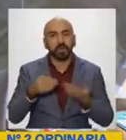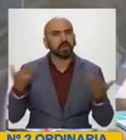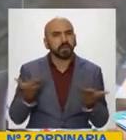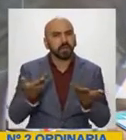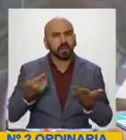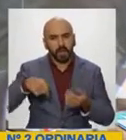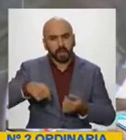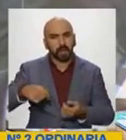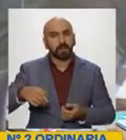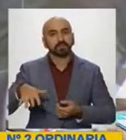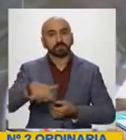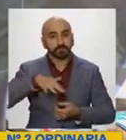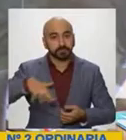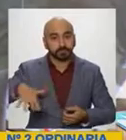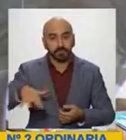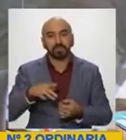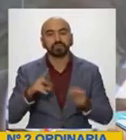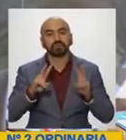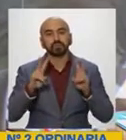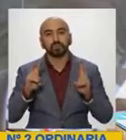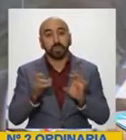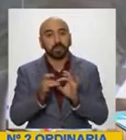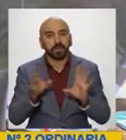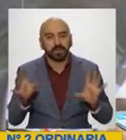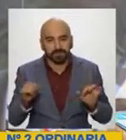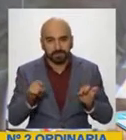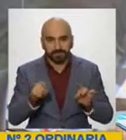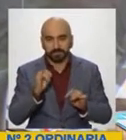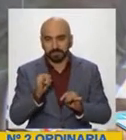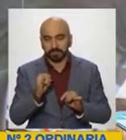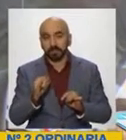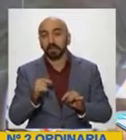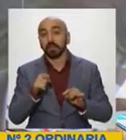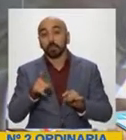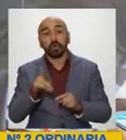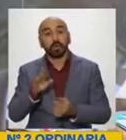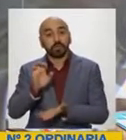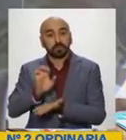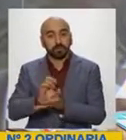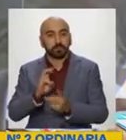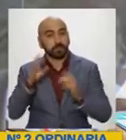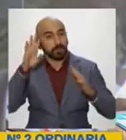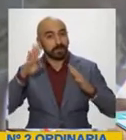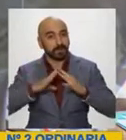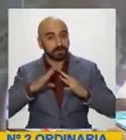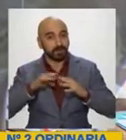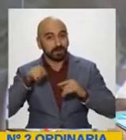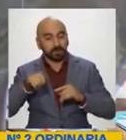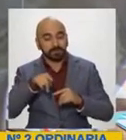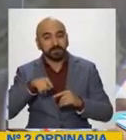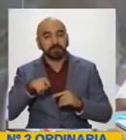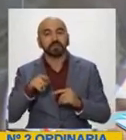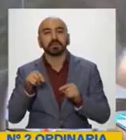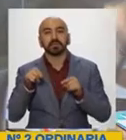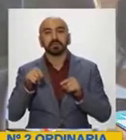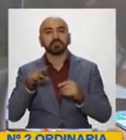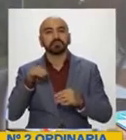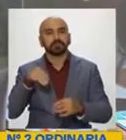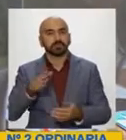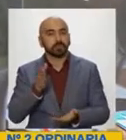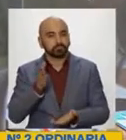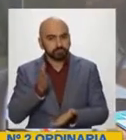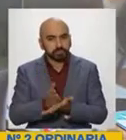una herramienta. Es de excepción. Pero no va a solucionar el problema. Todos queremos una migración